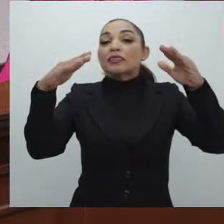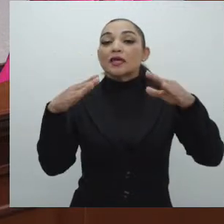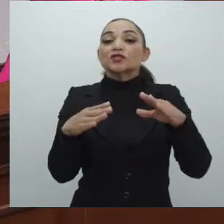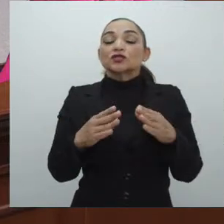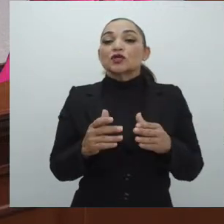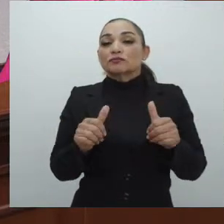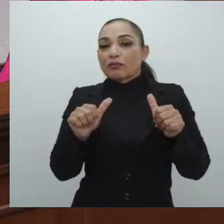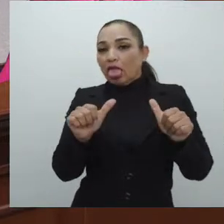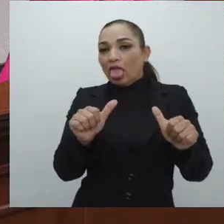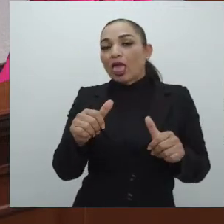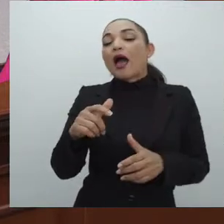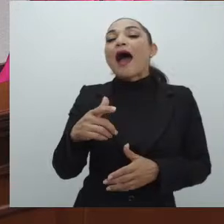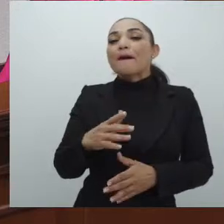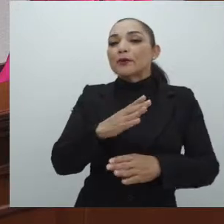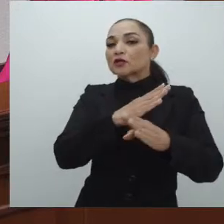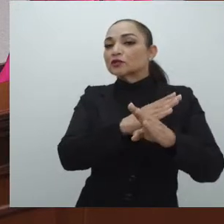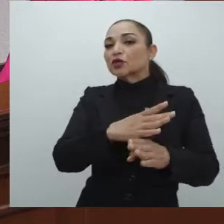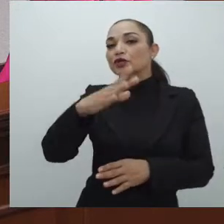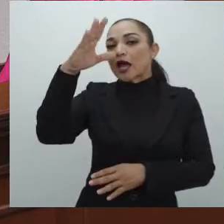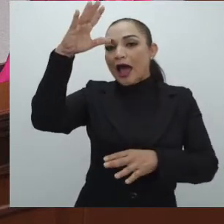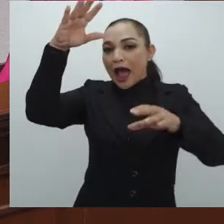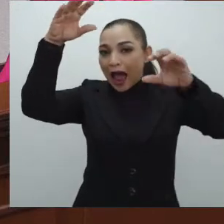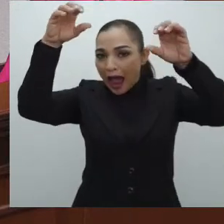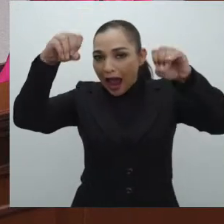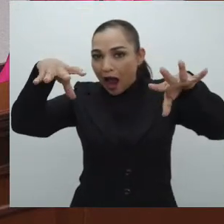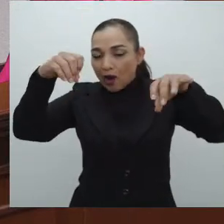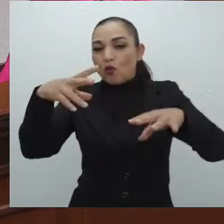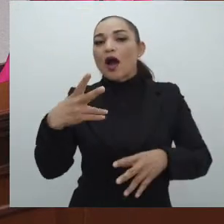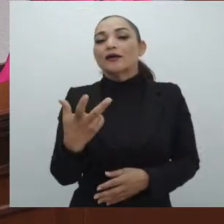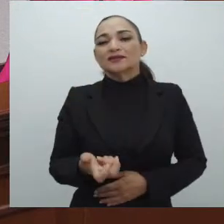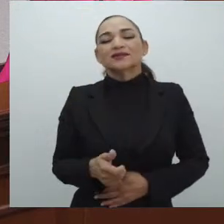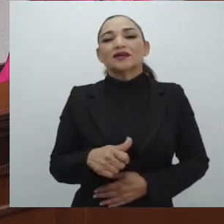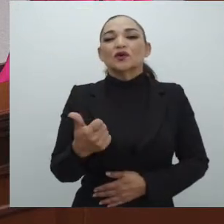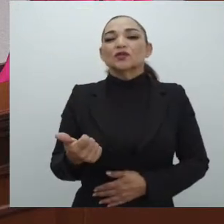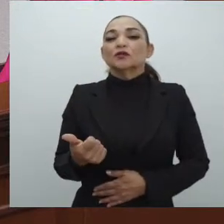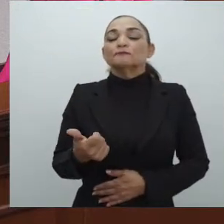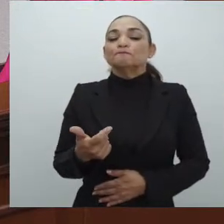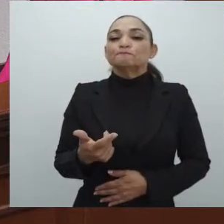de refrigeración. Con ustedes saben, el clima que tenemos acá demanda